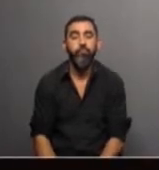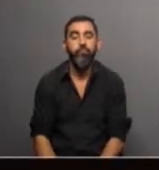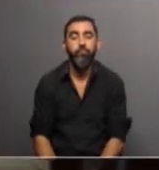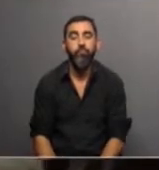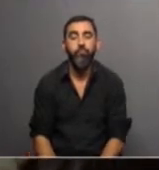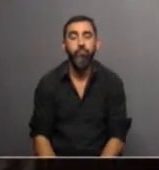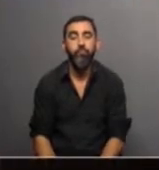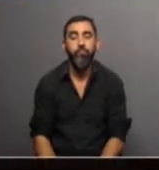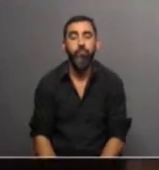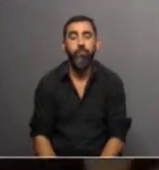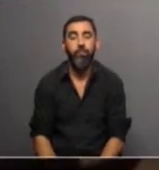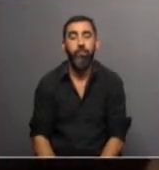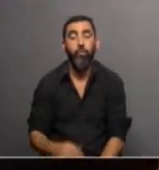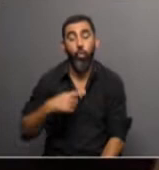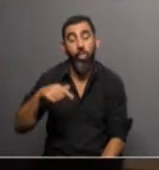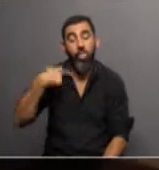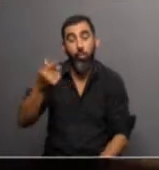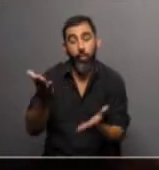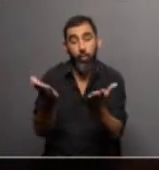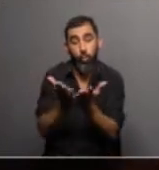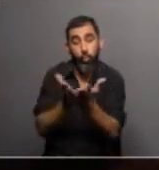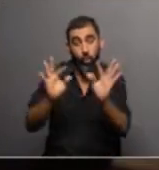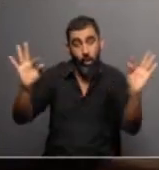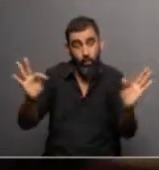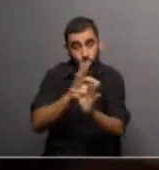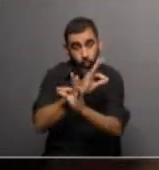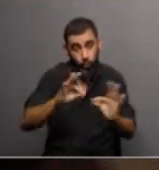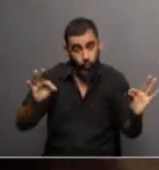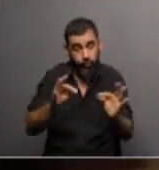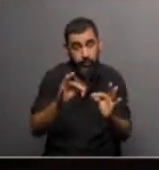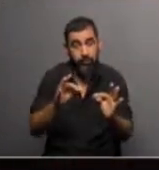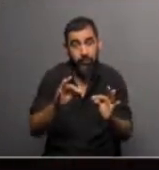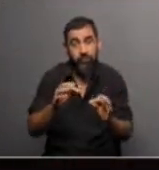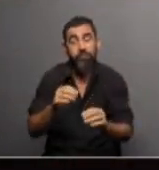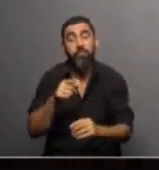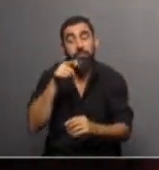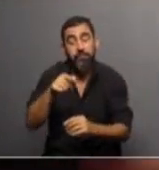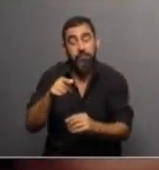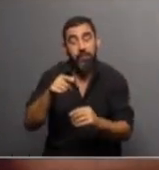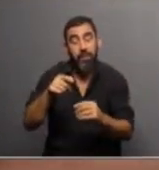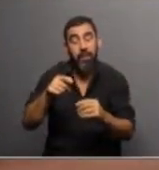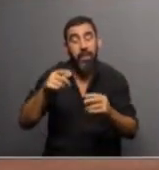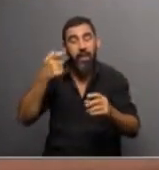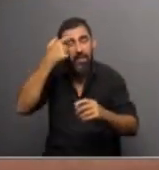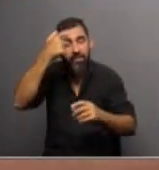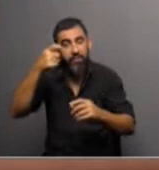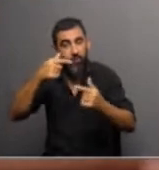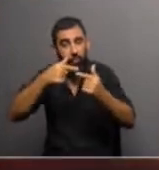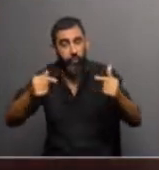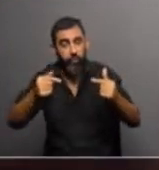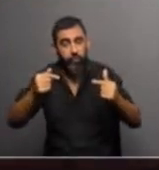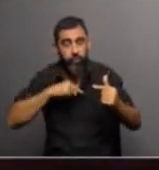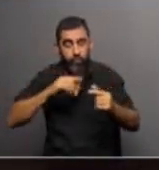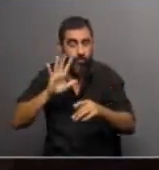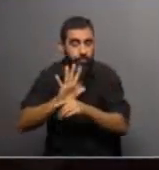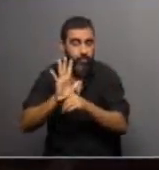A mí me pasó mucho después de estudiar música, ¿no? que el método científico se me metió un